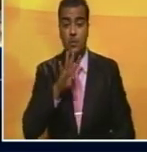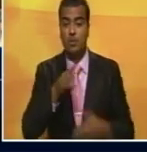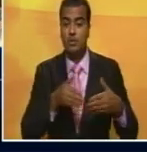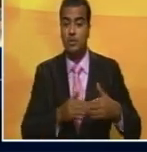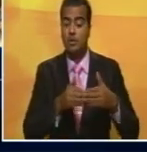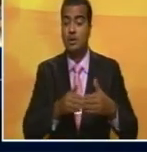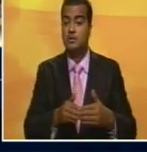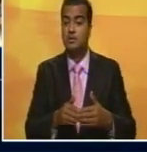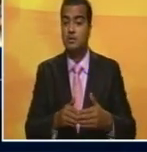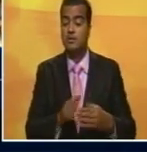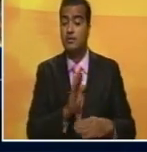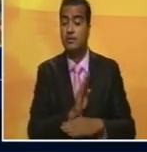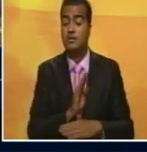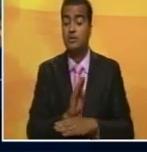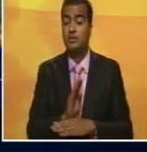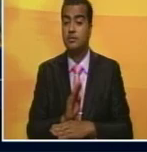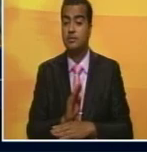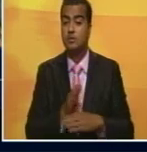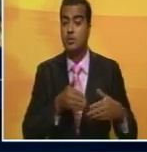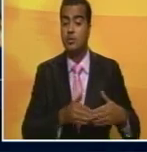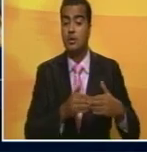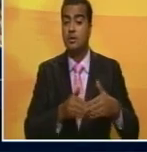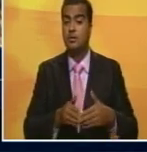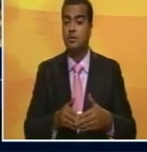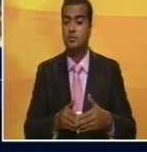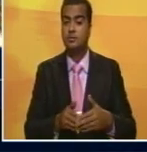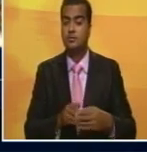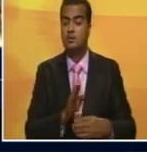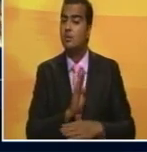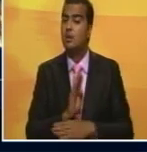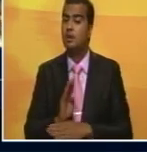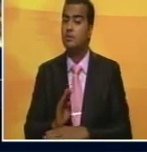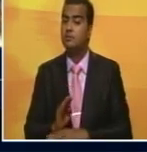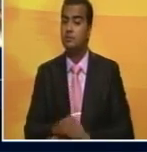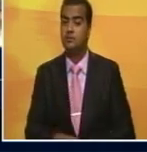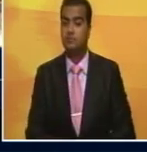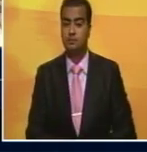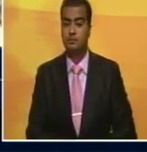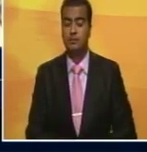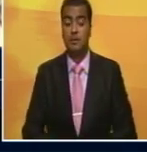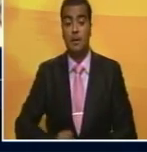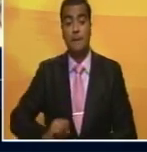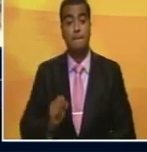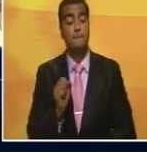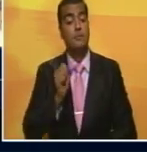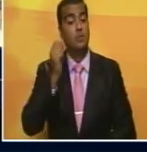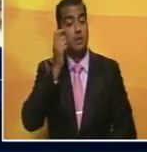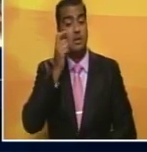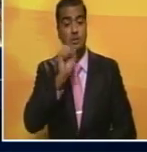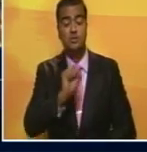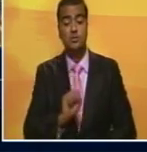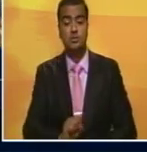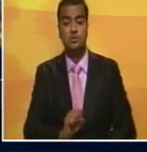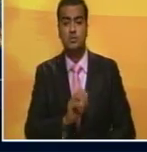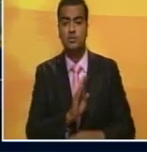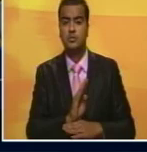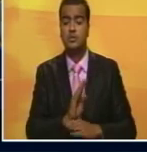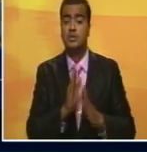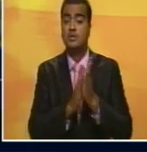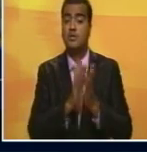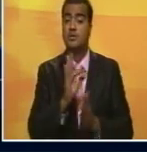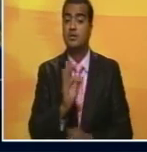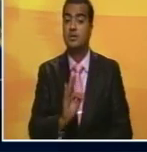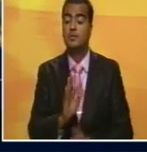del Comando de Vigilancia Codera y una lancha de guardacosta y una de Polisur realizando los patrullajes en San